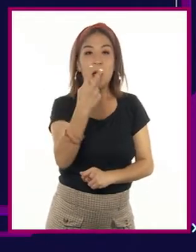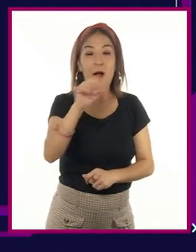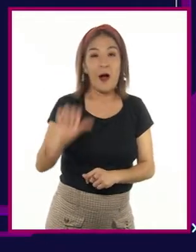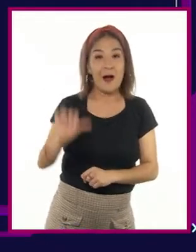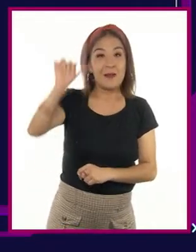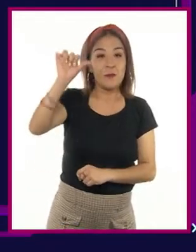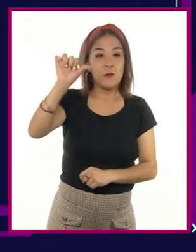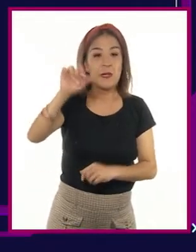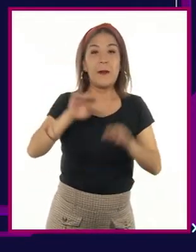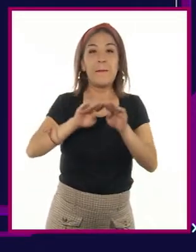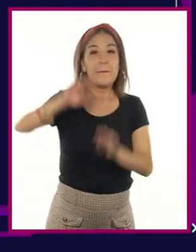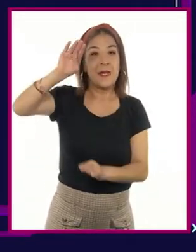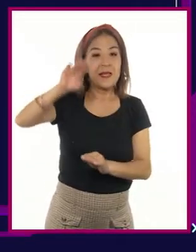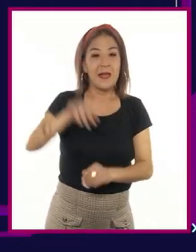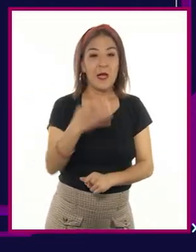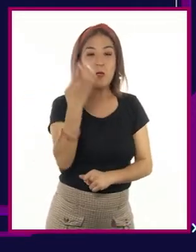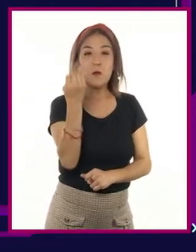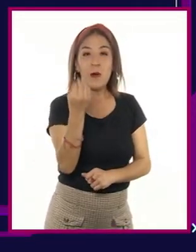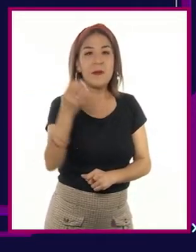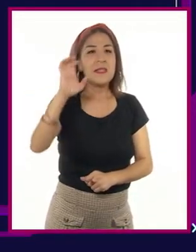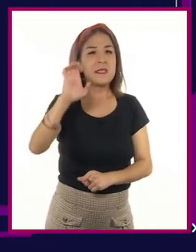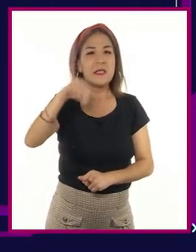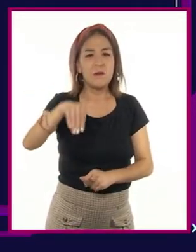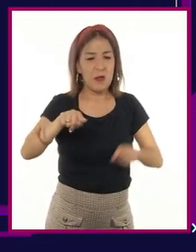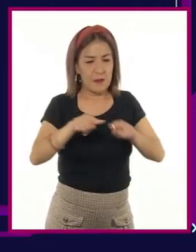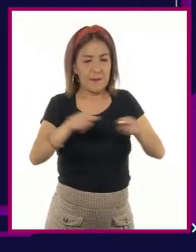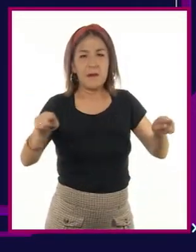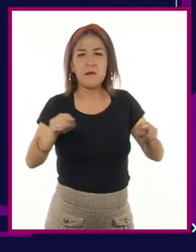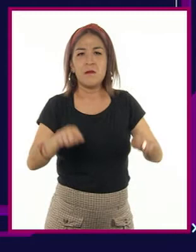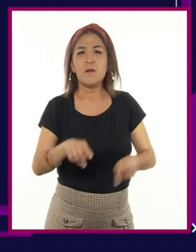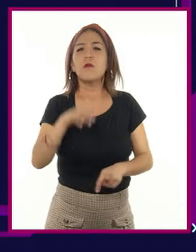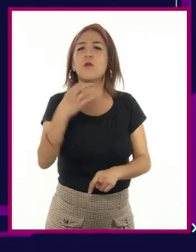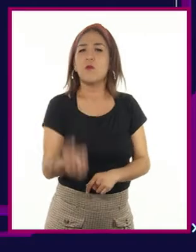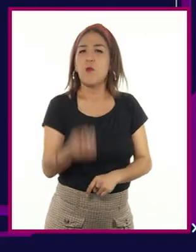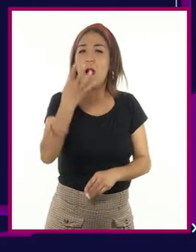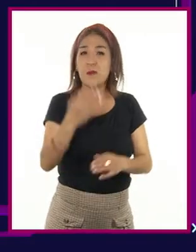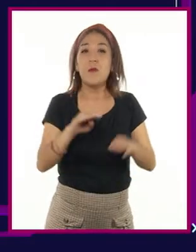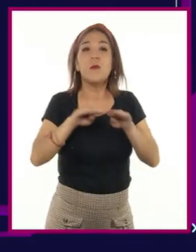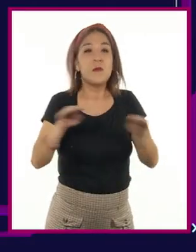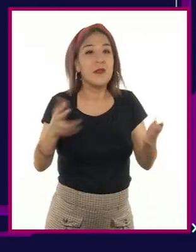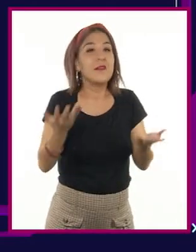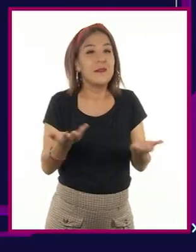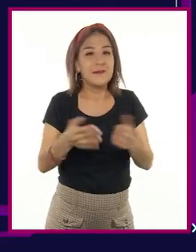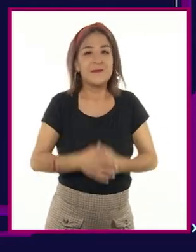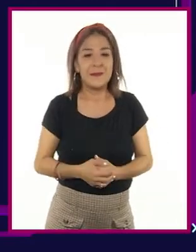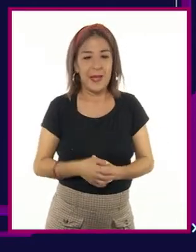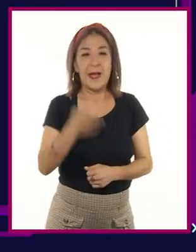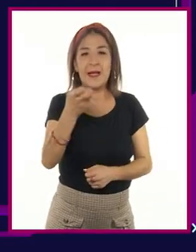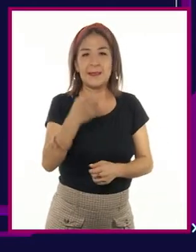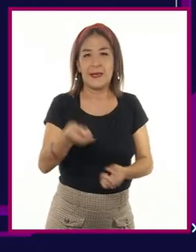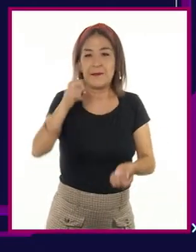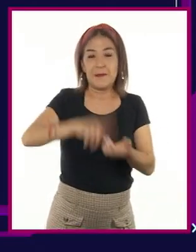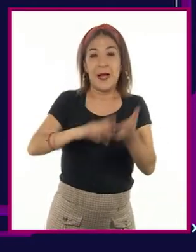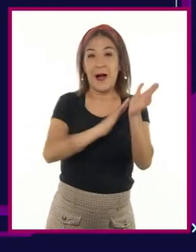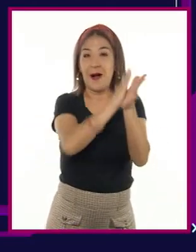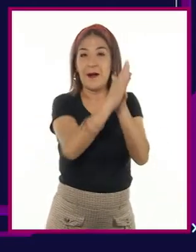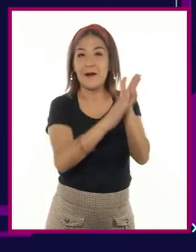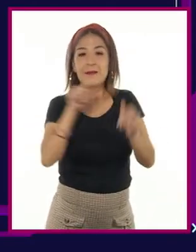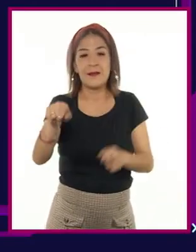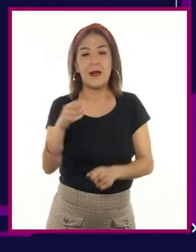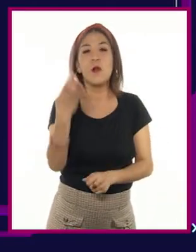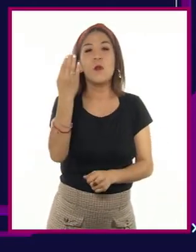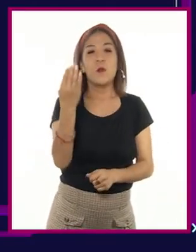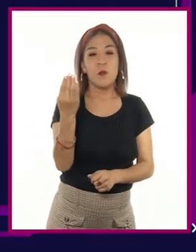9 centímetros cuanto mide la base se tiene como datos que el área es igual a 27 centímetros